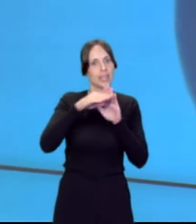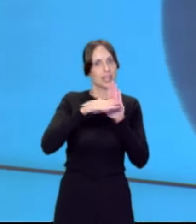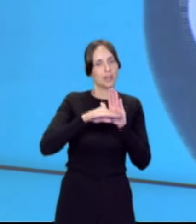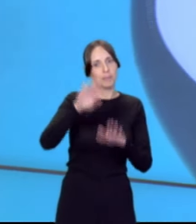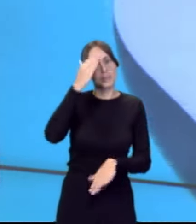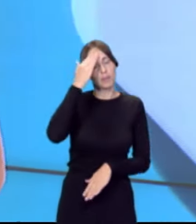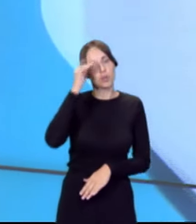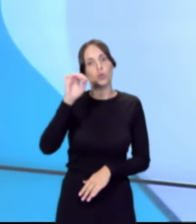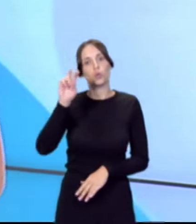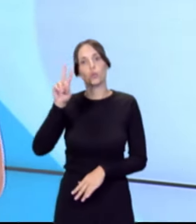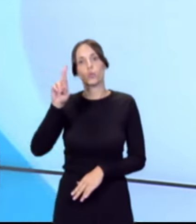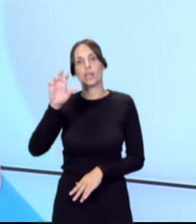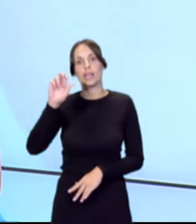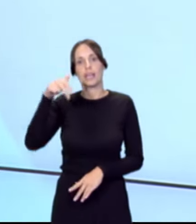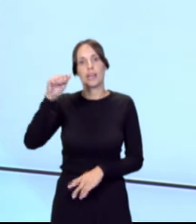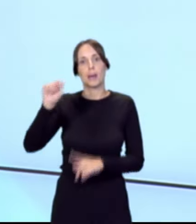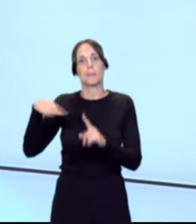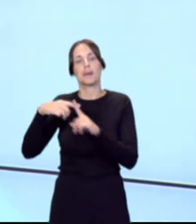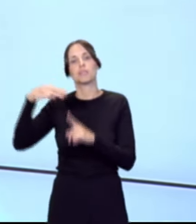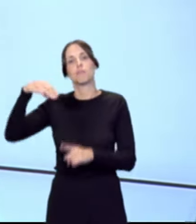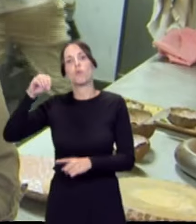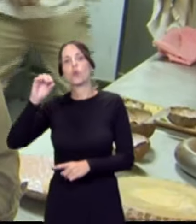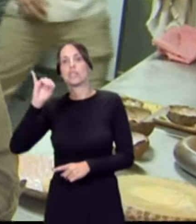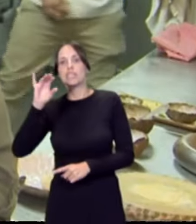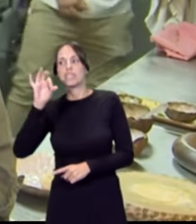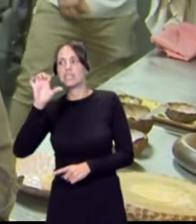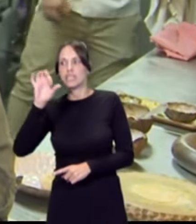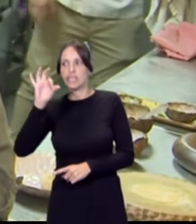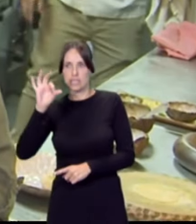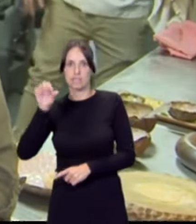estado en uno de los restaurantes que participan.